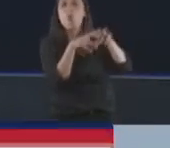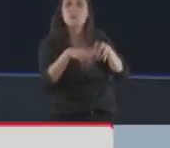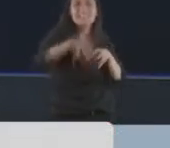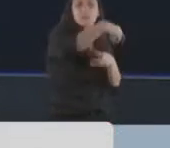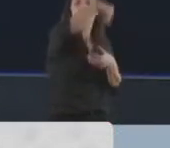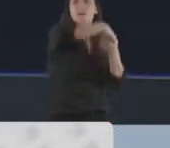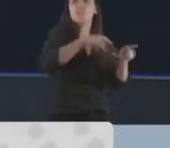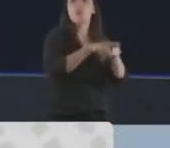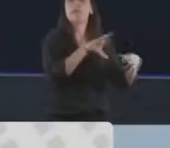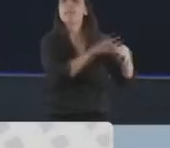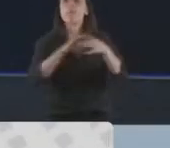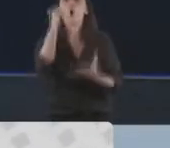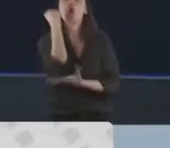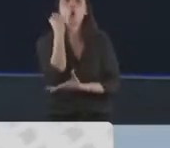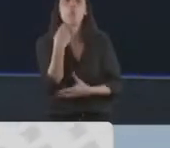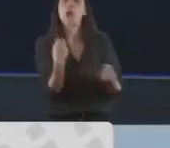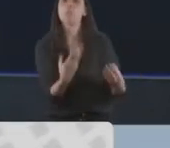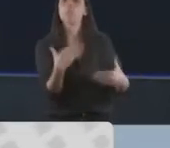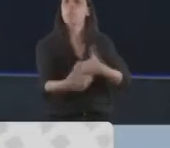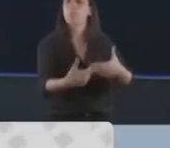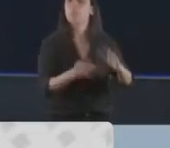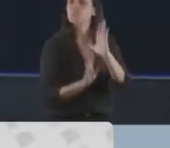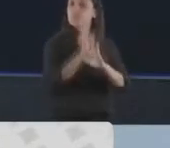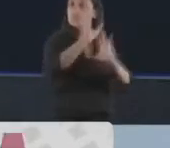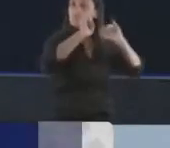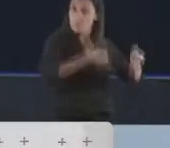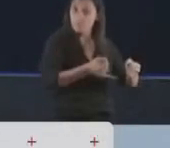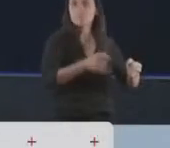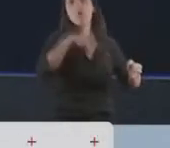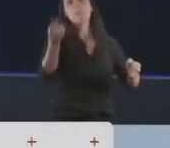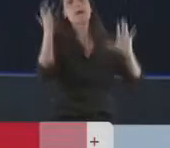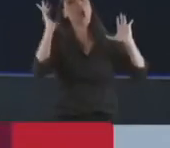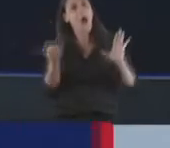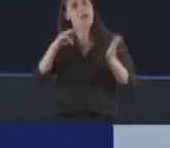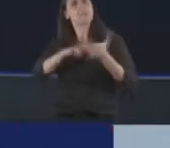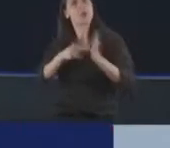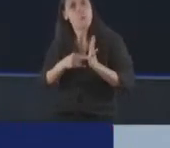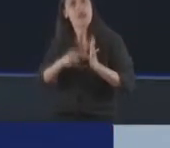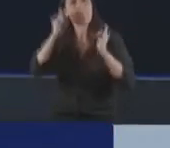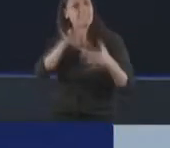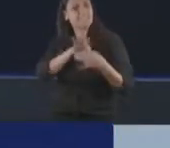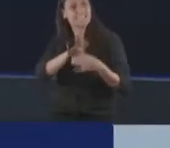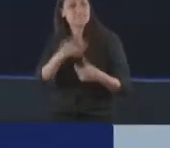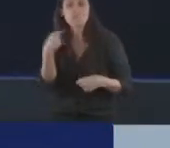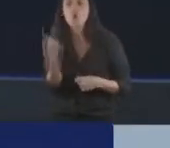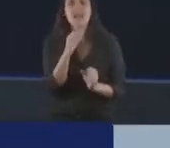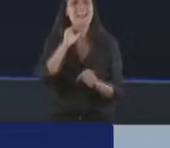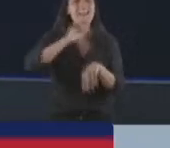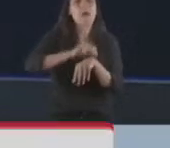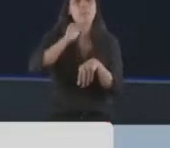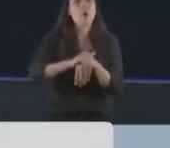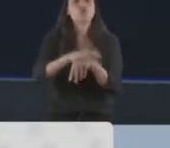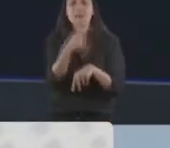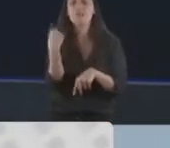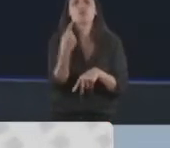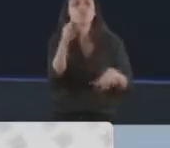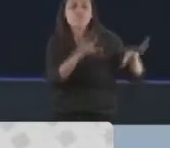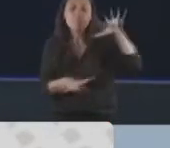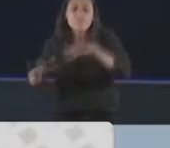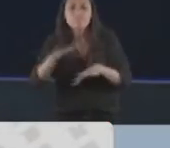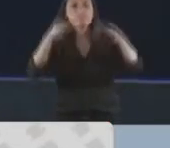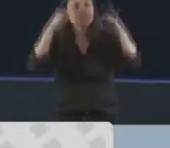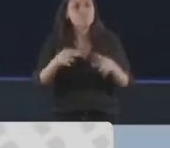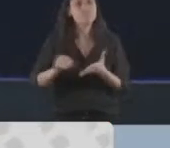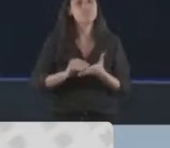contratación el 100 la persona y acá donde venían los más polémicos y la persona que decide que no